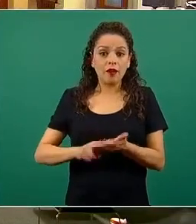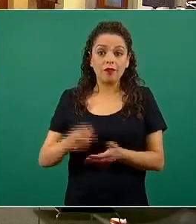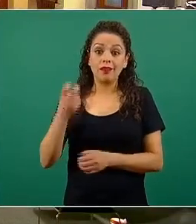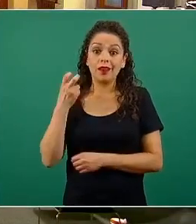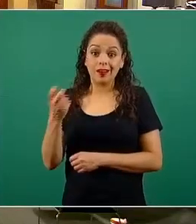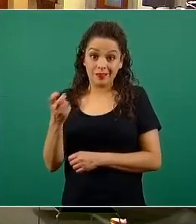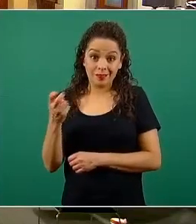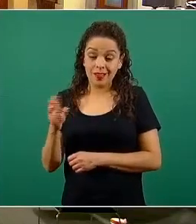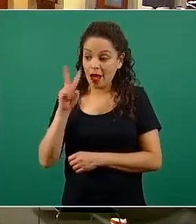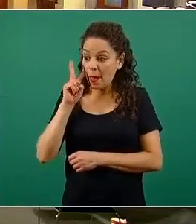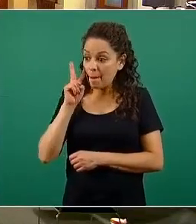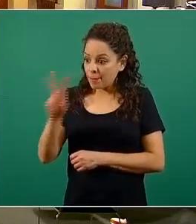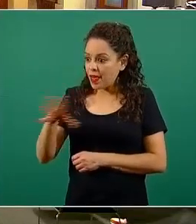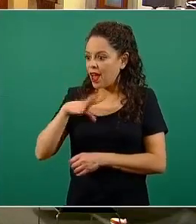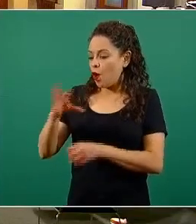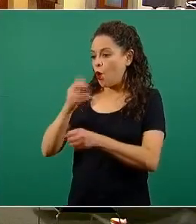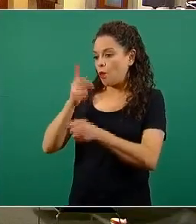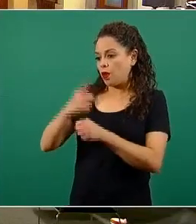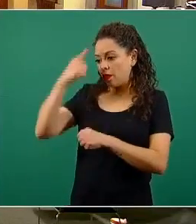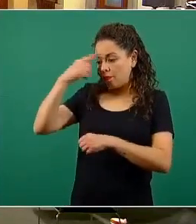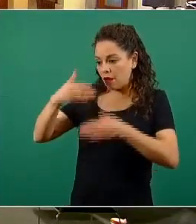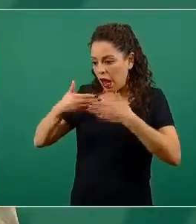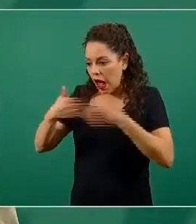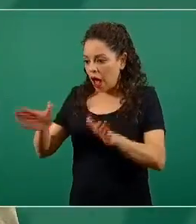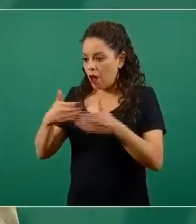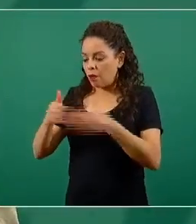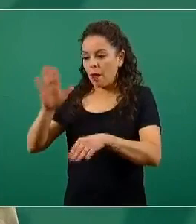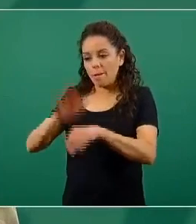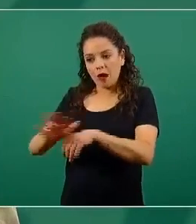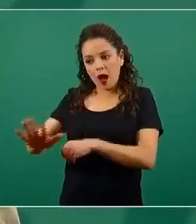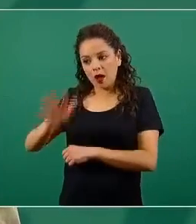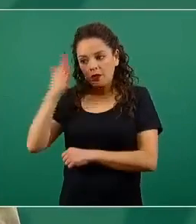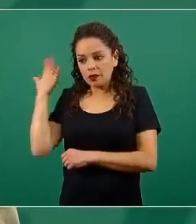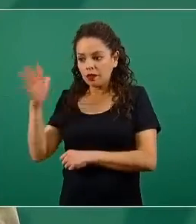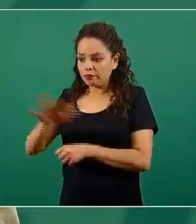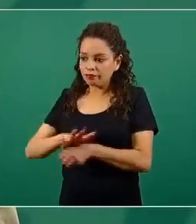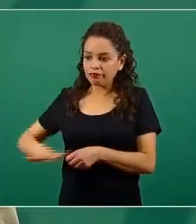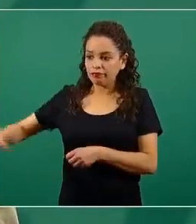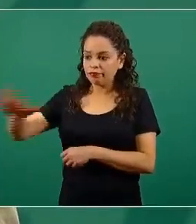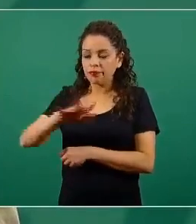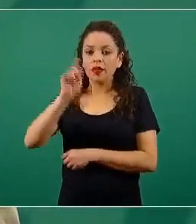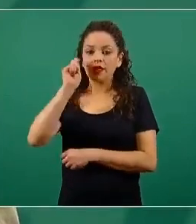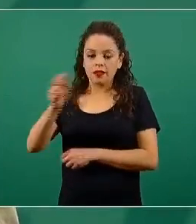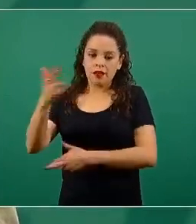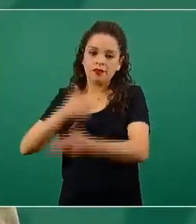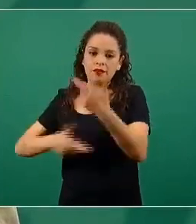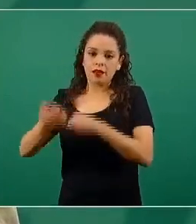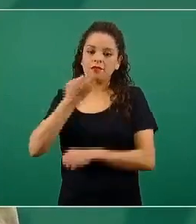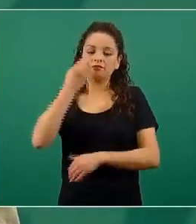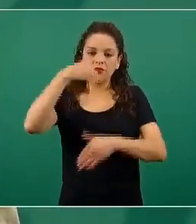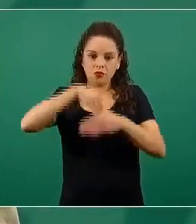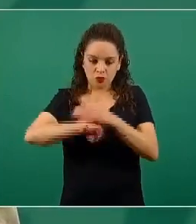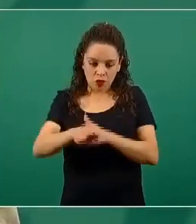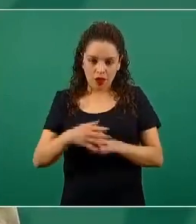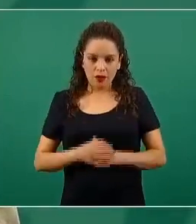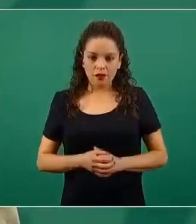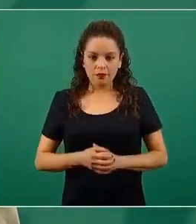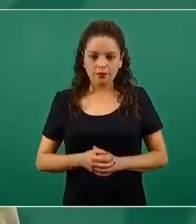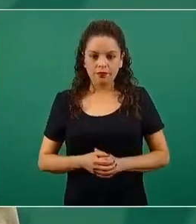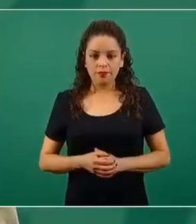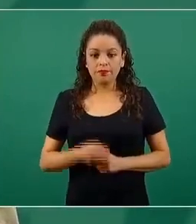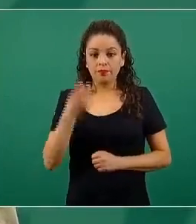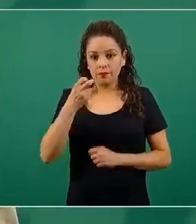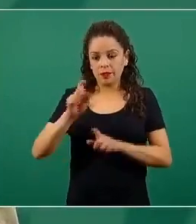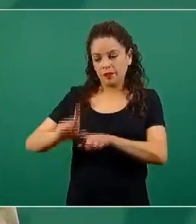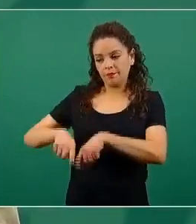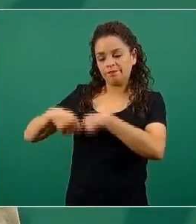para abrir más rápidamente, tal vez más que en otros estados, el sector educativo. Se destinaron ahí, está